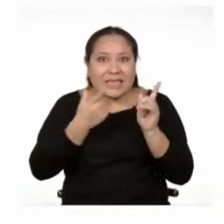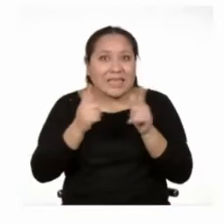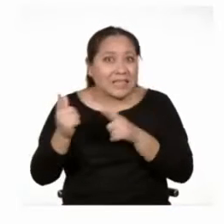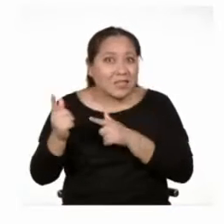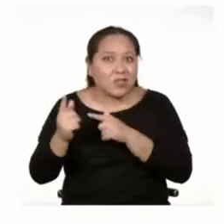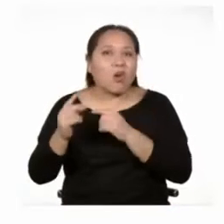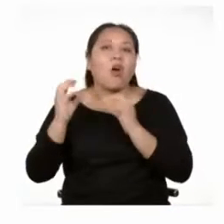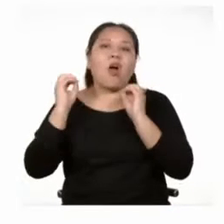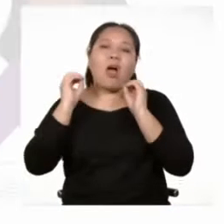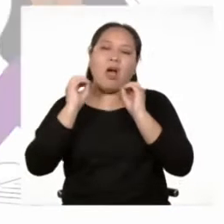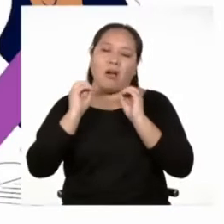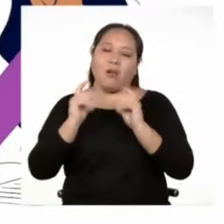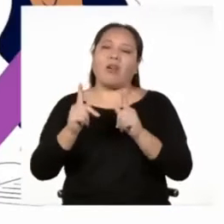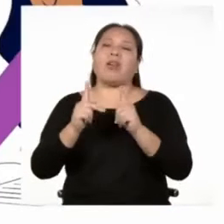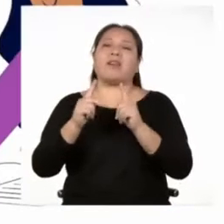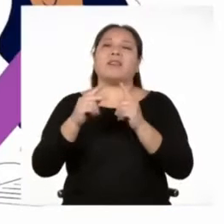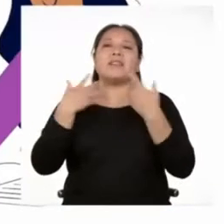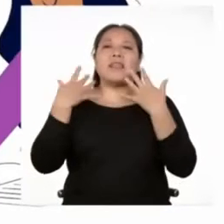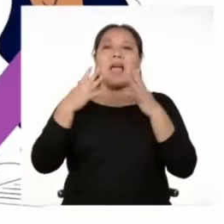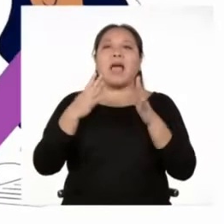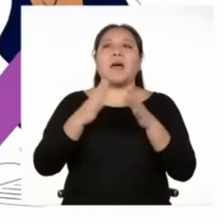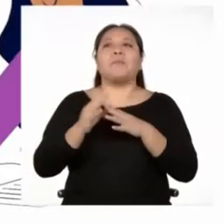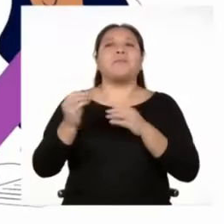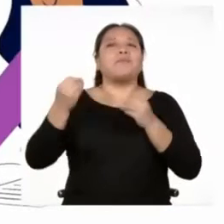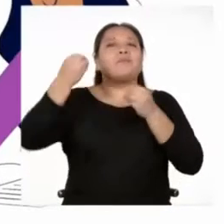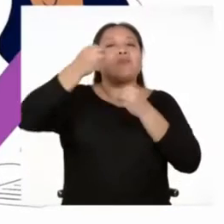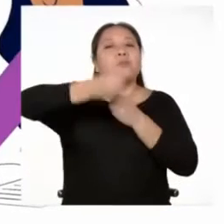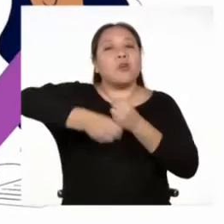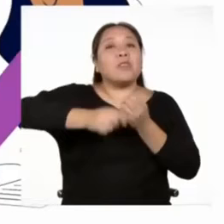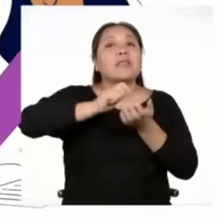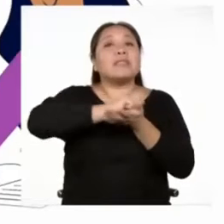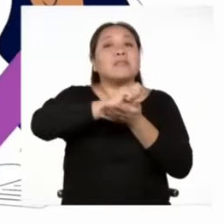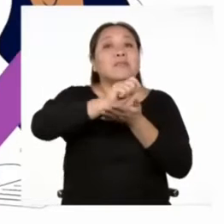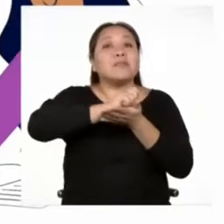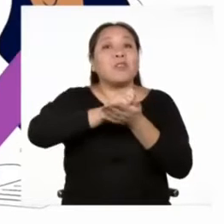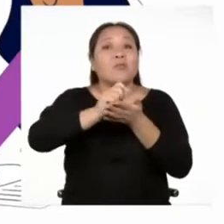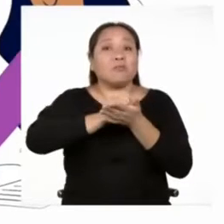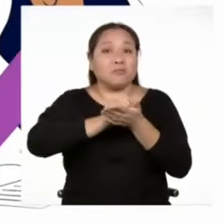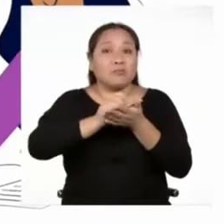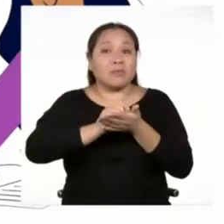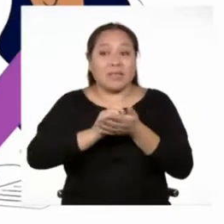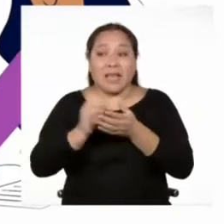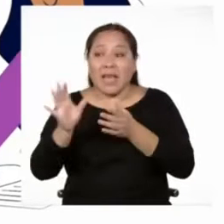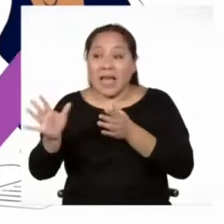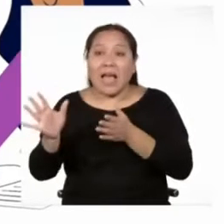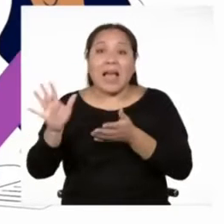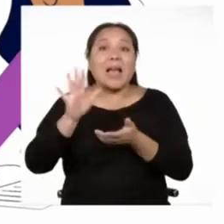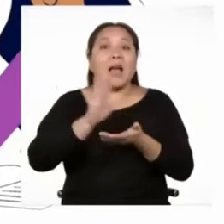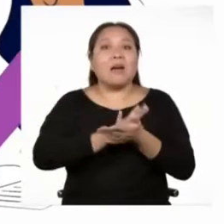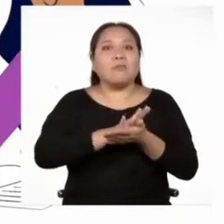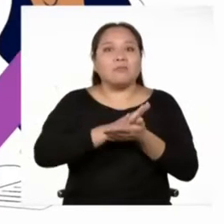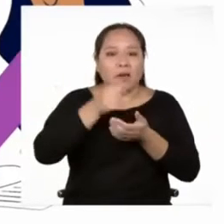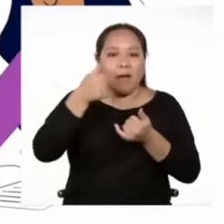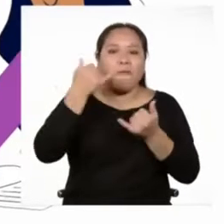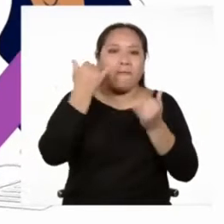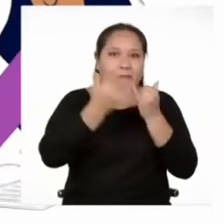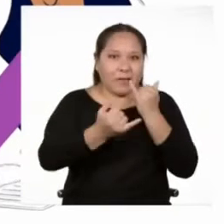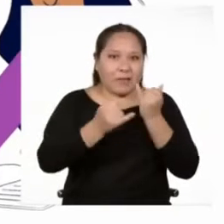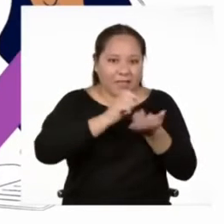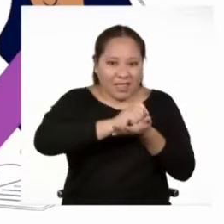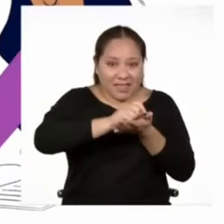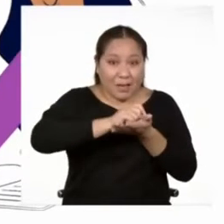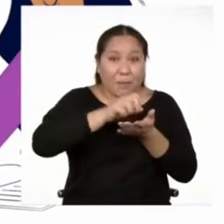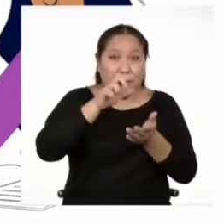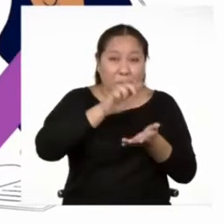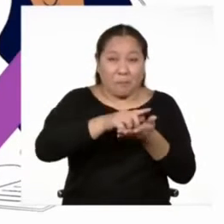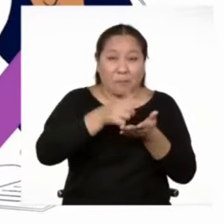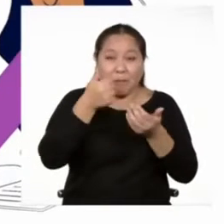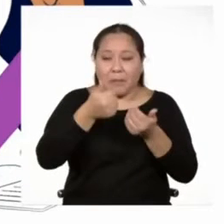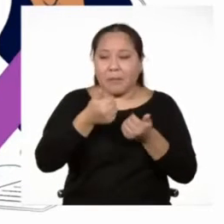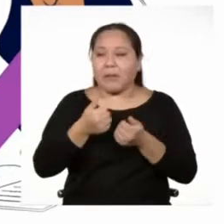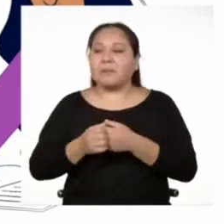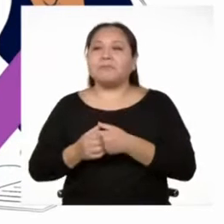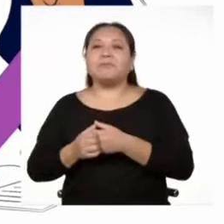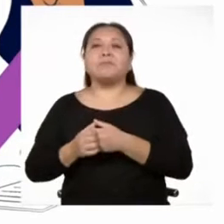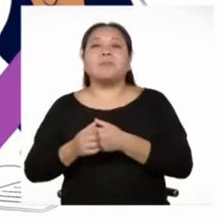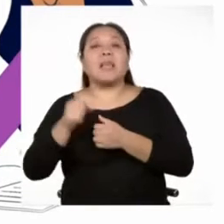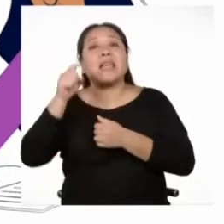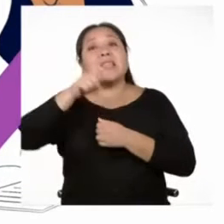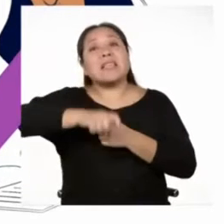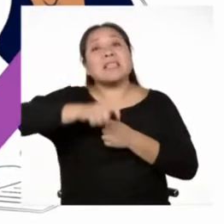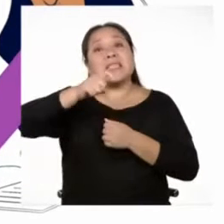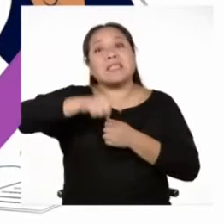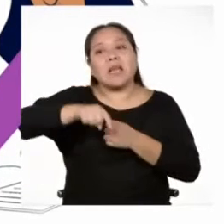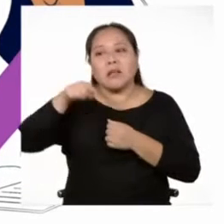la textualización, que es la parte de la escritura en la que pasas el texto a una versión final. Para ello, es necesario que